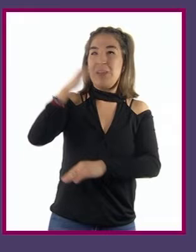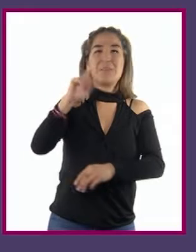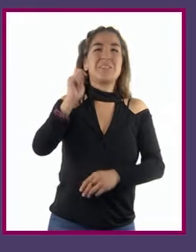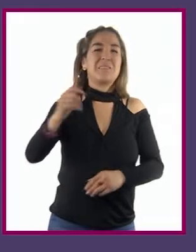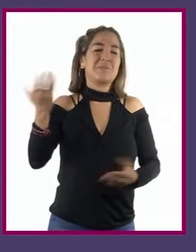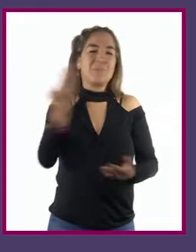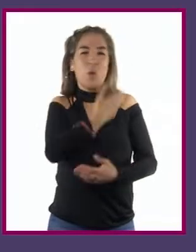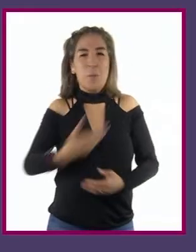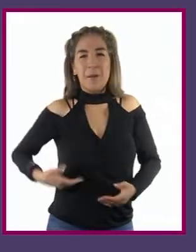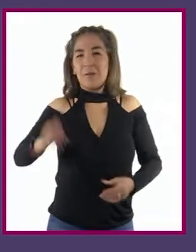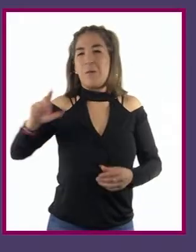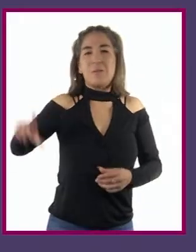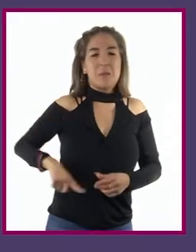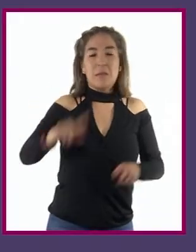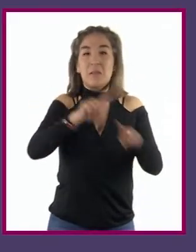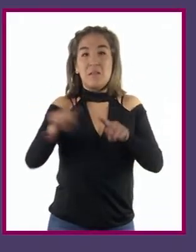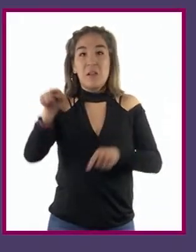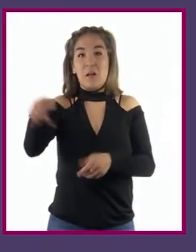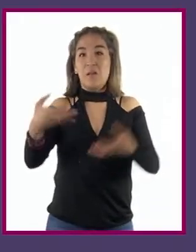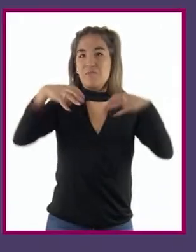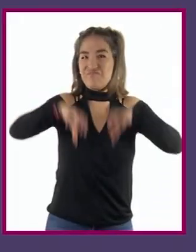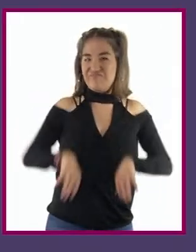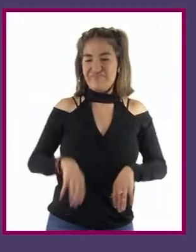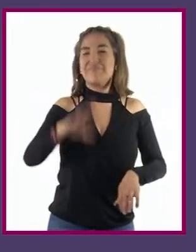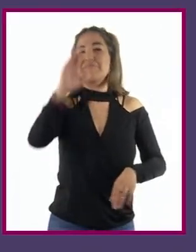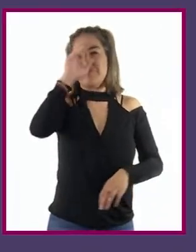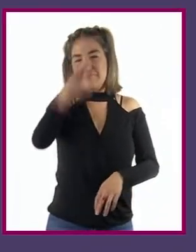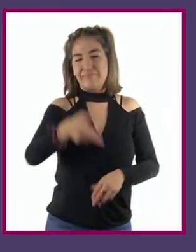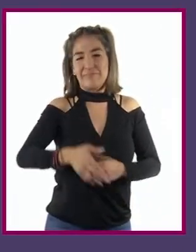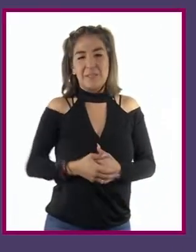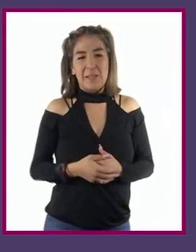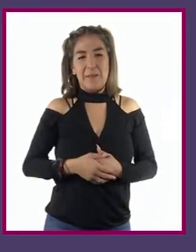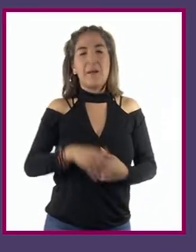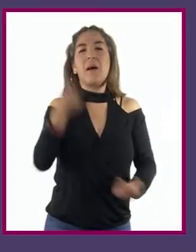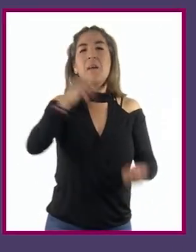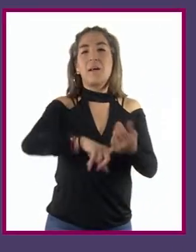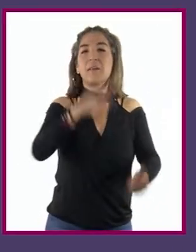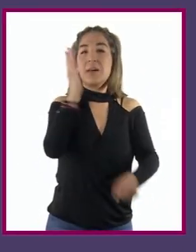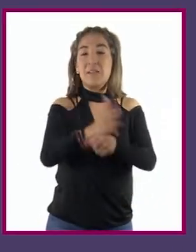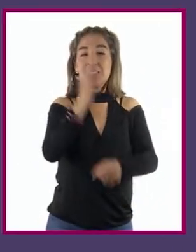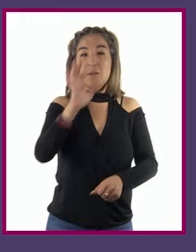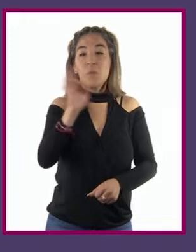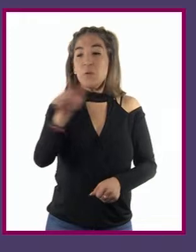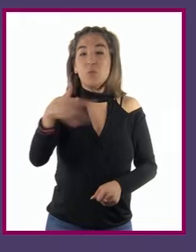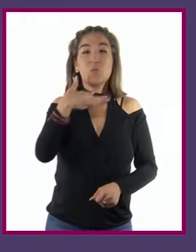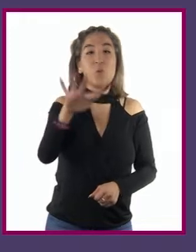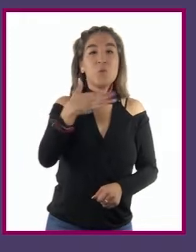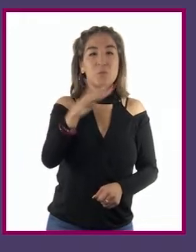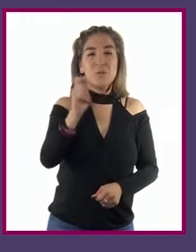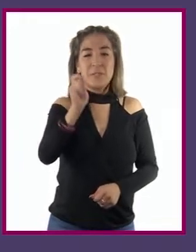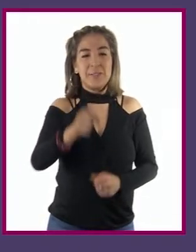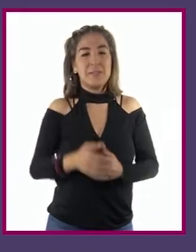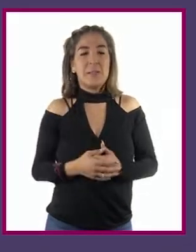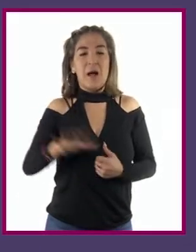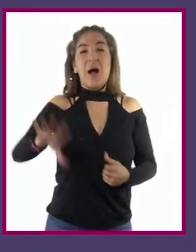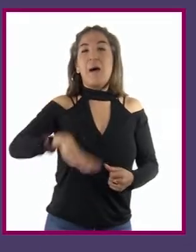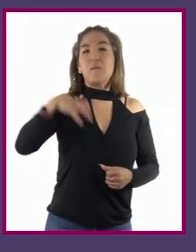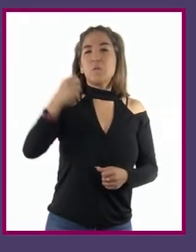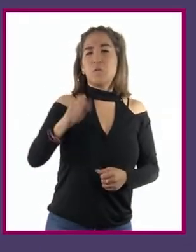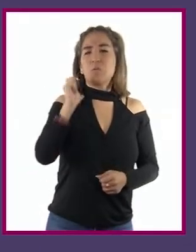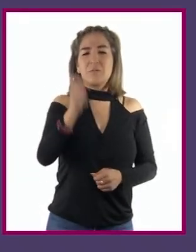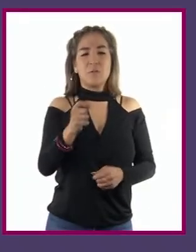ocasione perjuicio a los intereses públicos. Penal, al incurrir en hechos de corrupción como abuso de